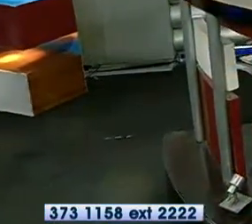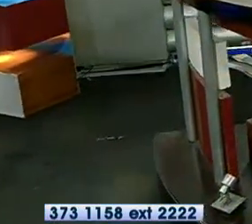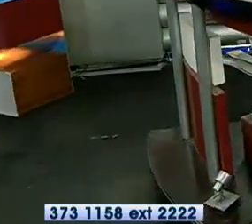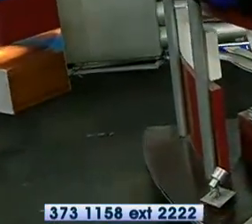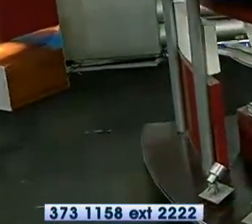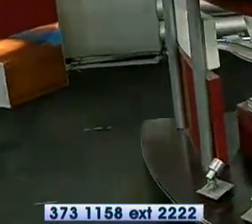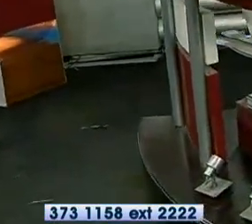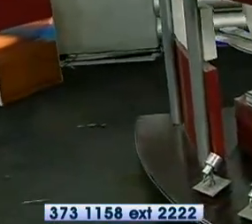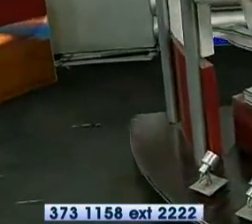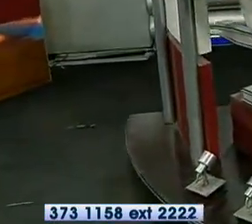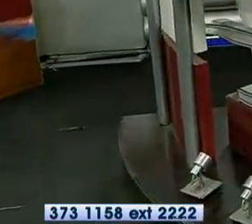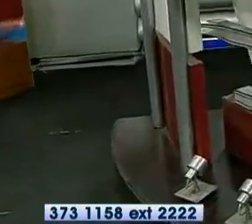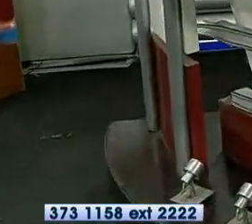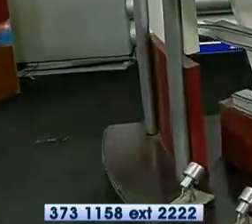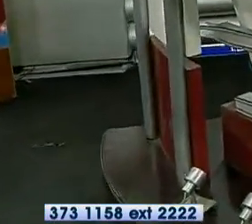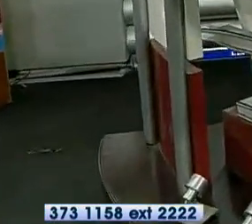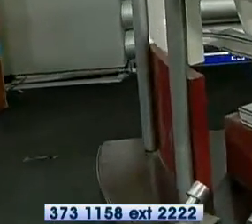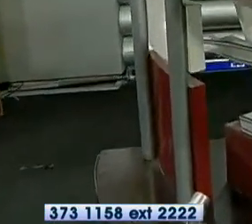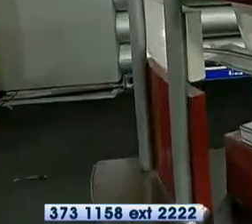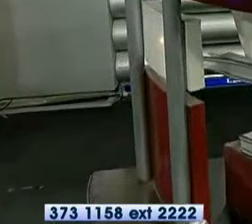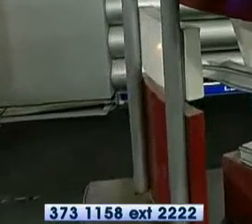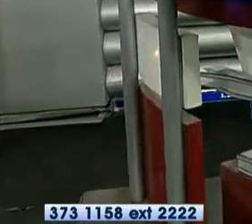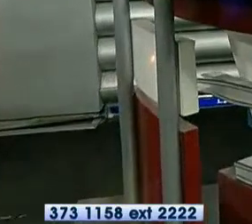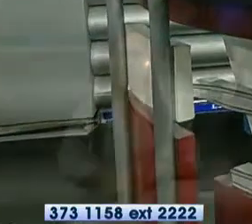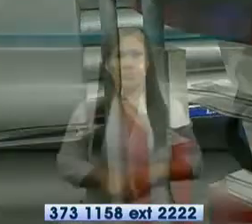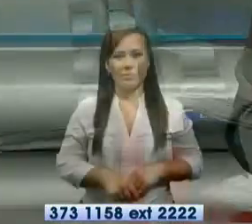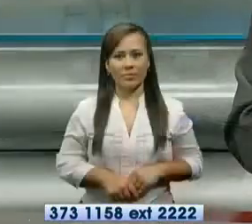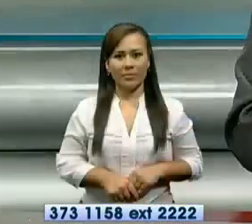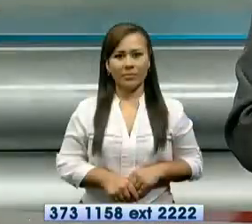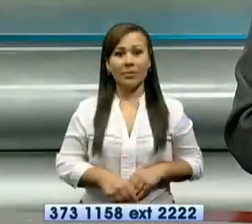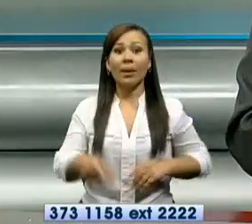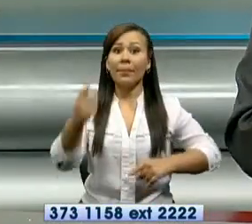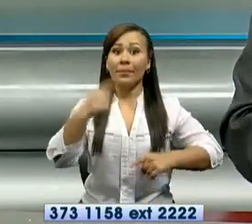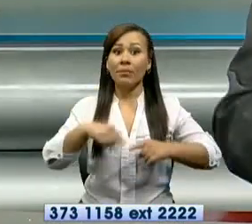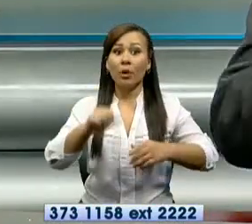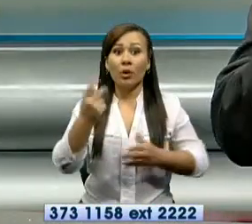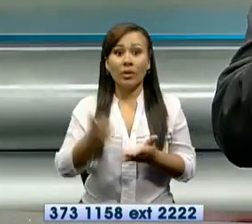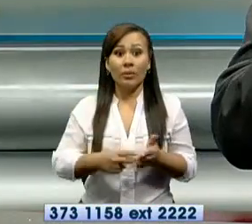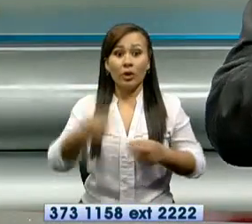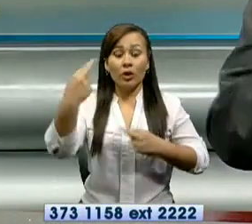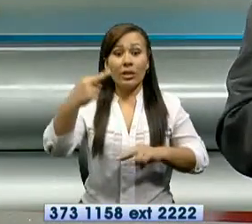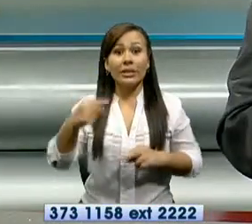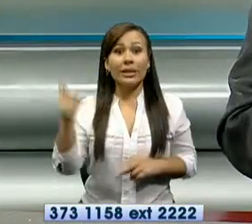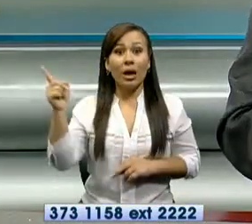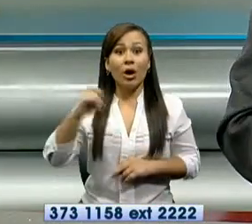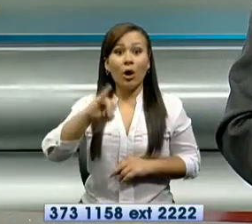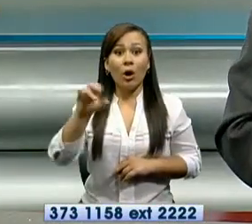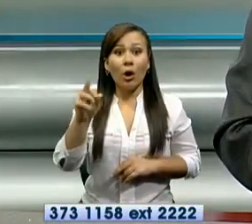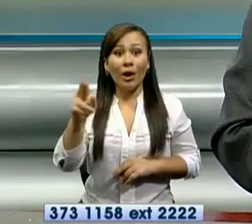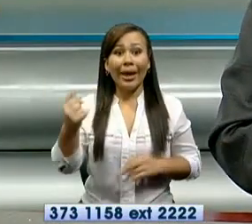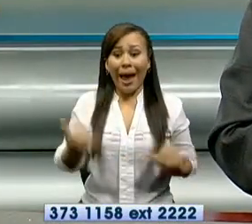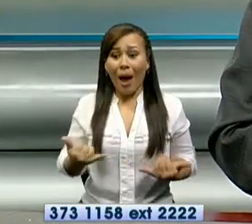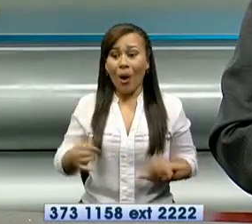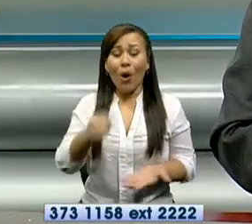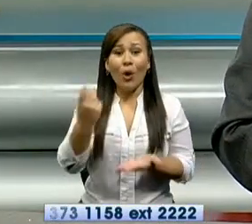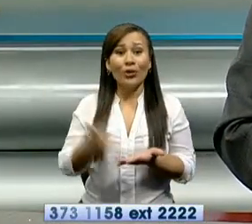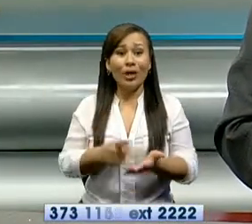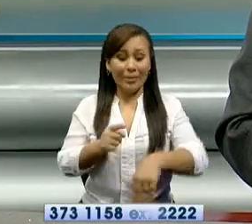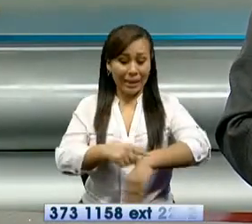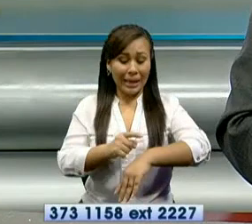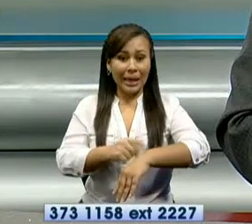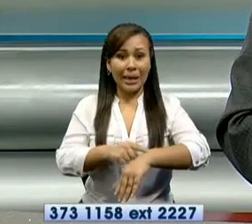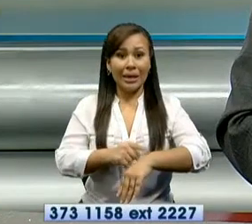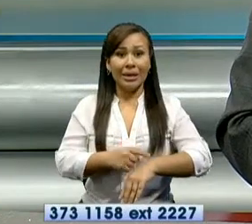De regreso, para continuar informándolos, nuevamente nos contactamos con Jorge Escobar, porque se han sentido... ¿A qué hora fue el último, productora?